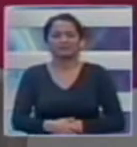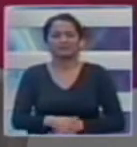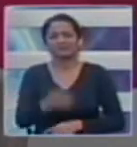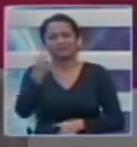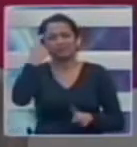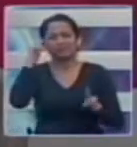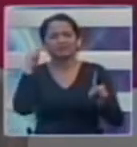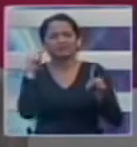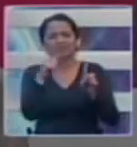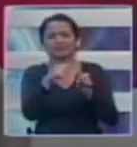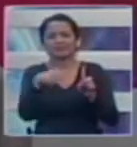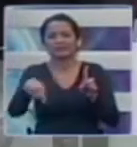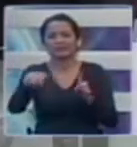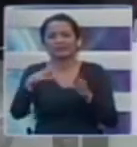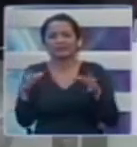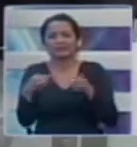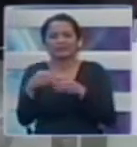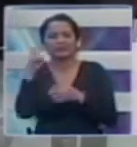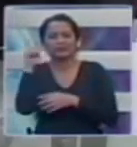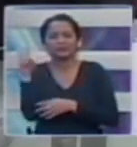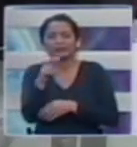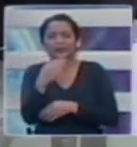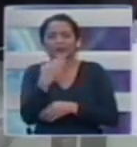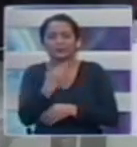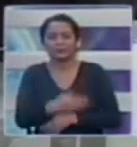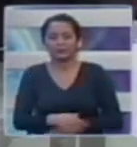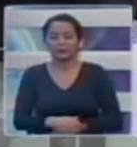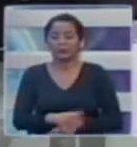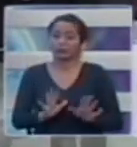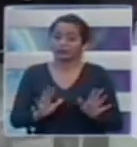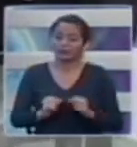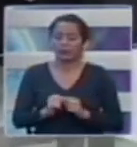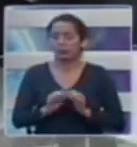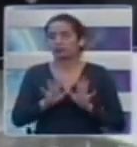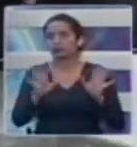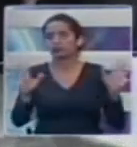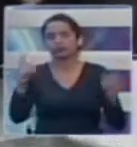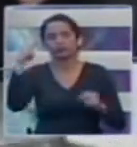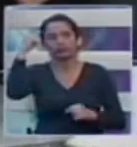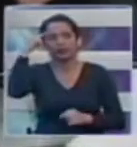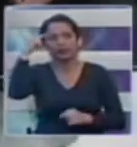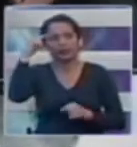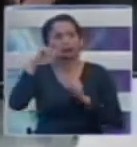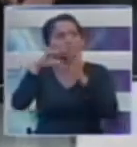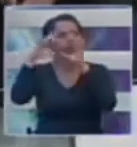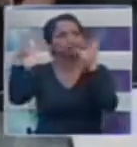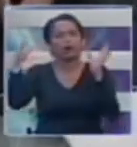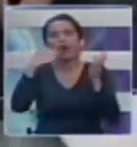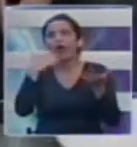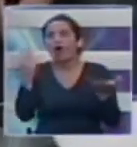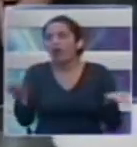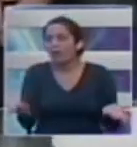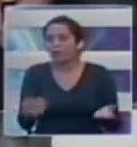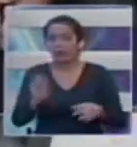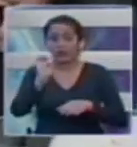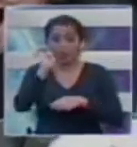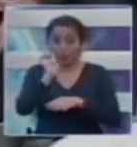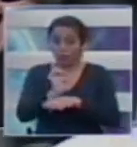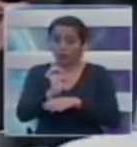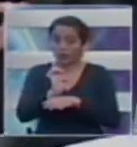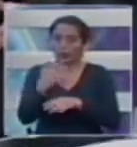FENACAPTUR? Bueno, la visión de nosotros es muy amplia. Primero tenemos que saber que el Ecuador recibe